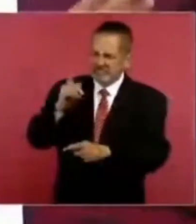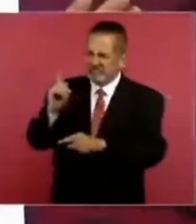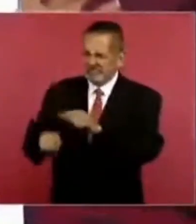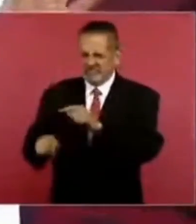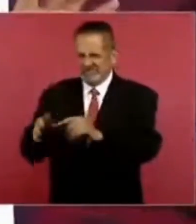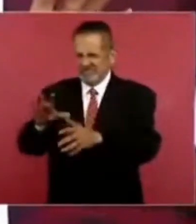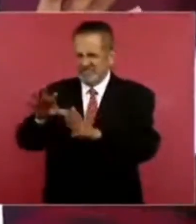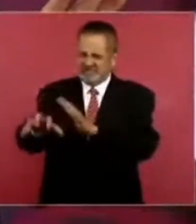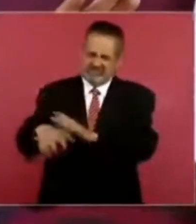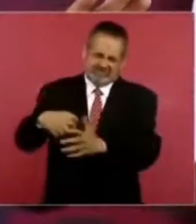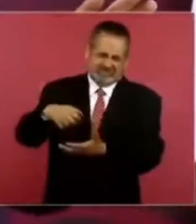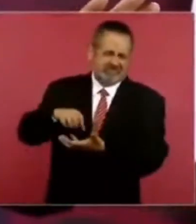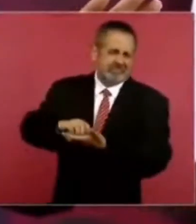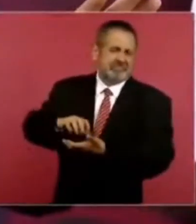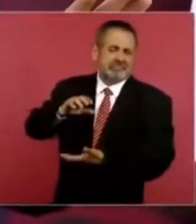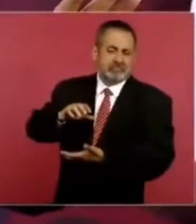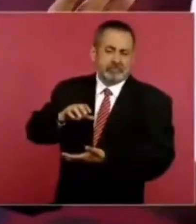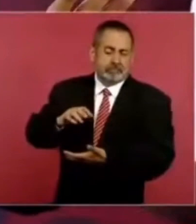todo.